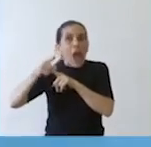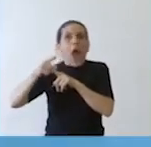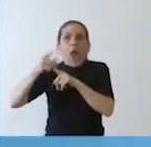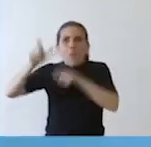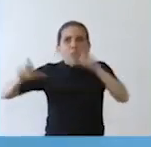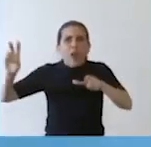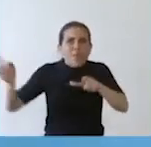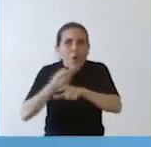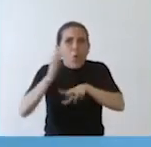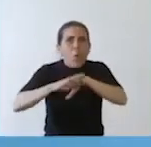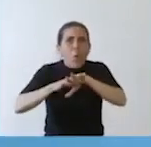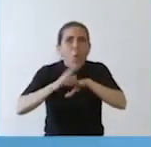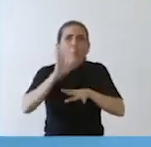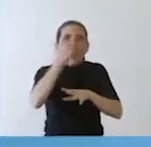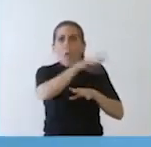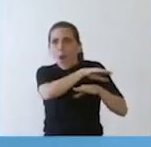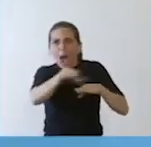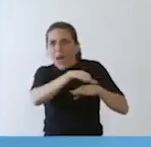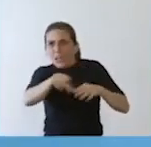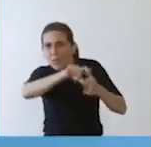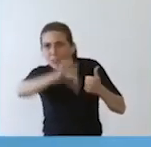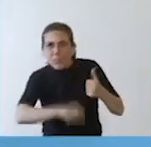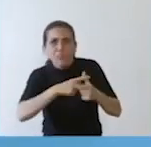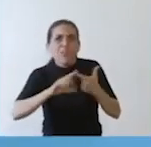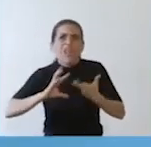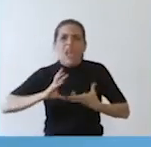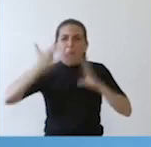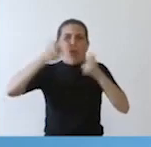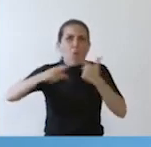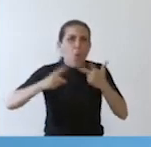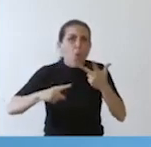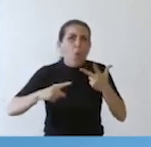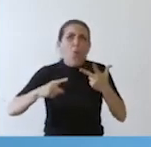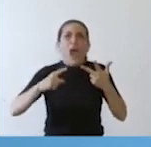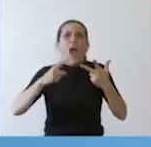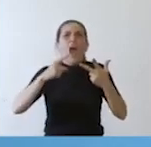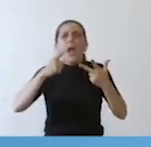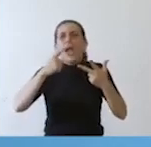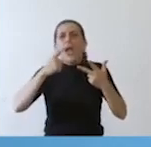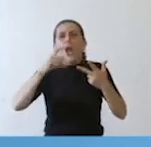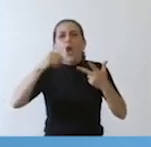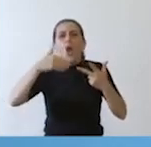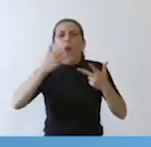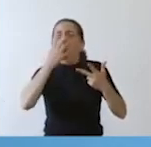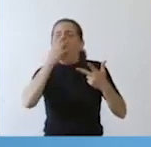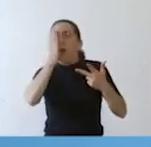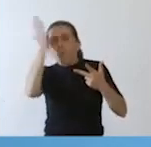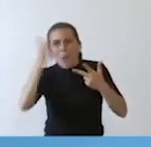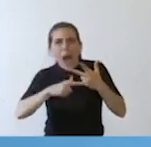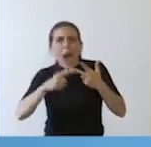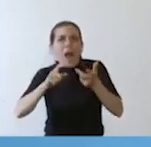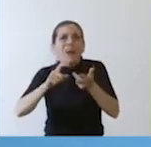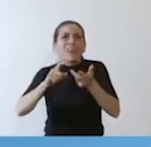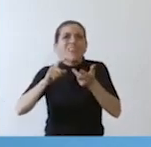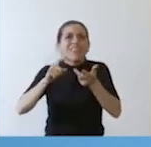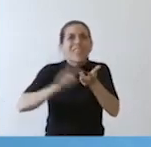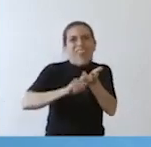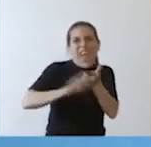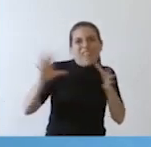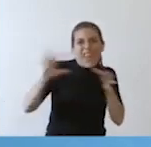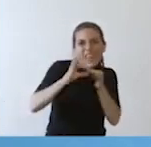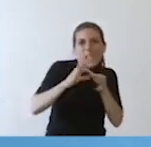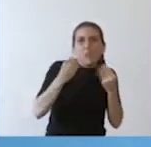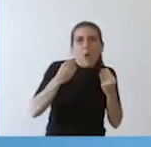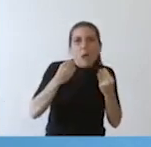parto, de accidentes, de quemaduras, de infartos, de coma diabético. etcétera, porque estaban sobrecargados